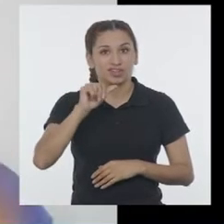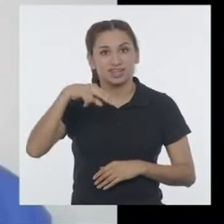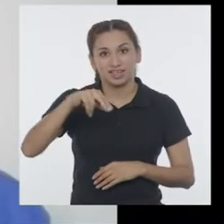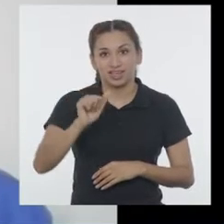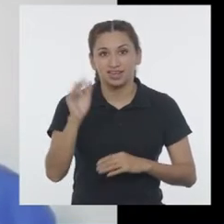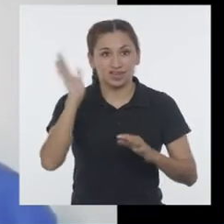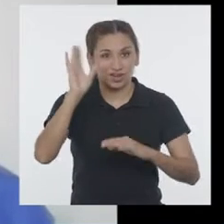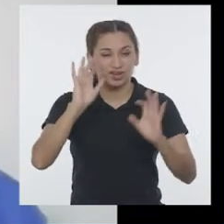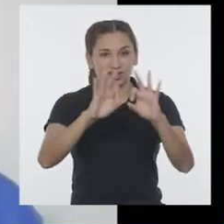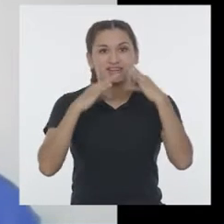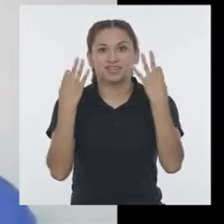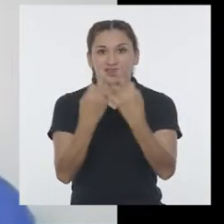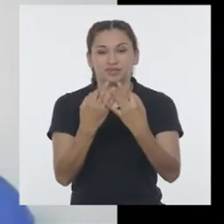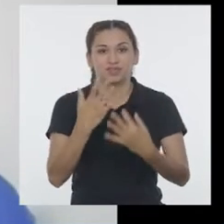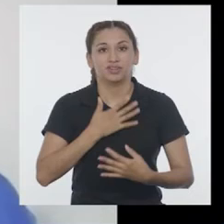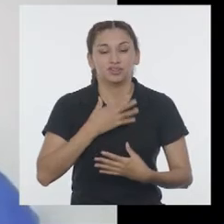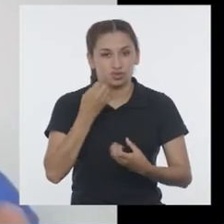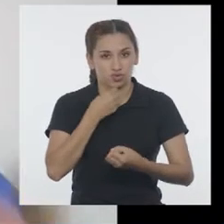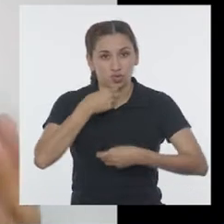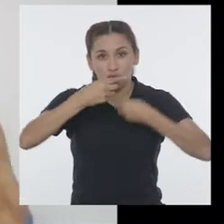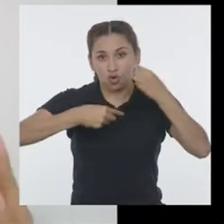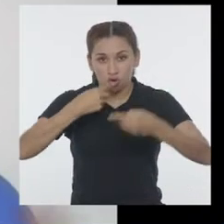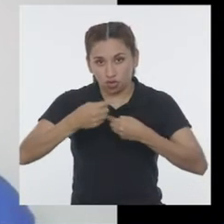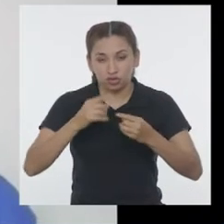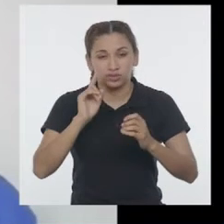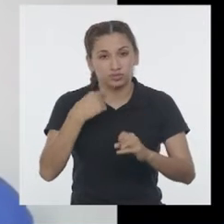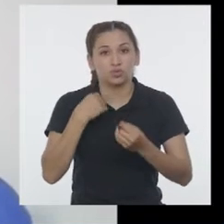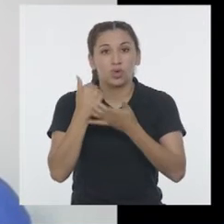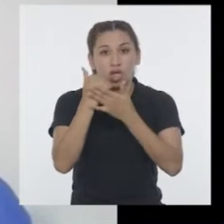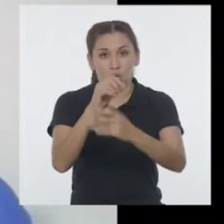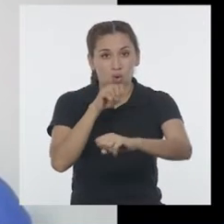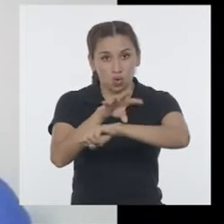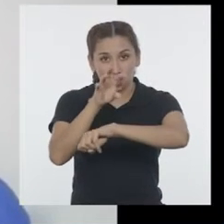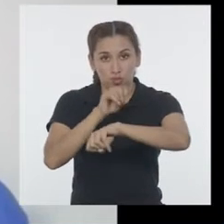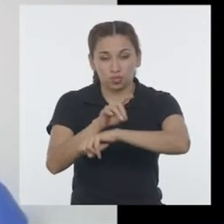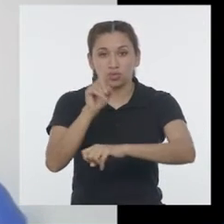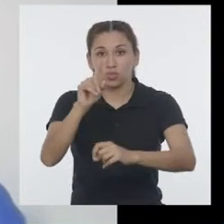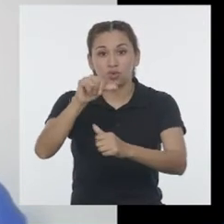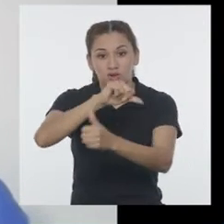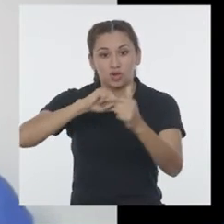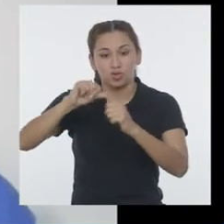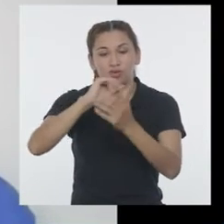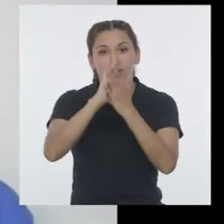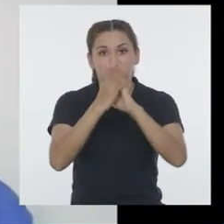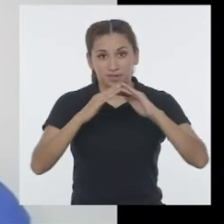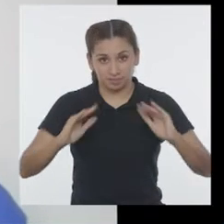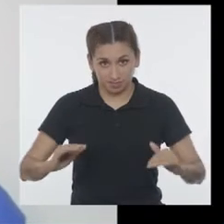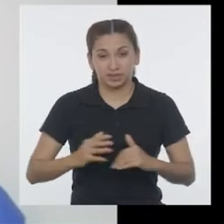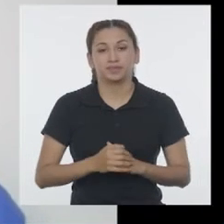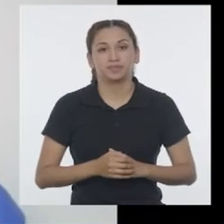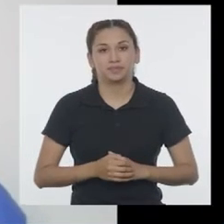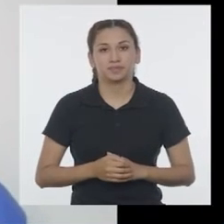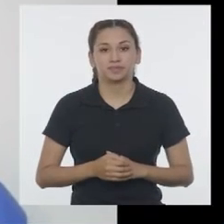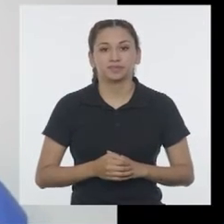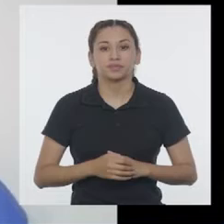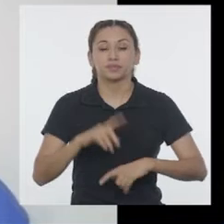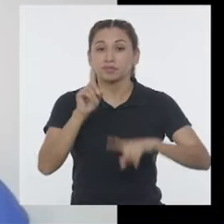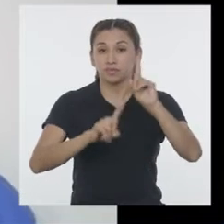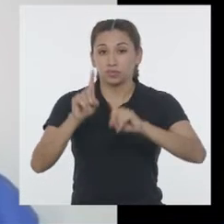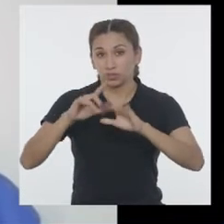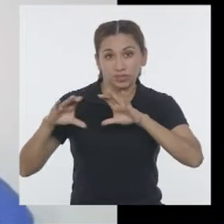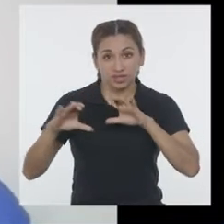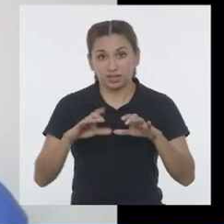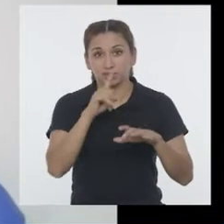Hola Ana, hola familias. Voy a brindarles algunas pautas para promover una convivencia saludable en casa.